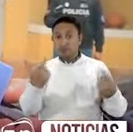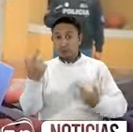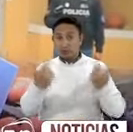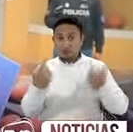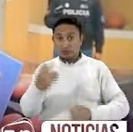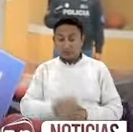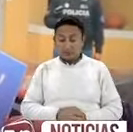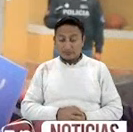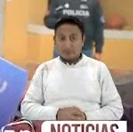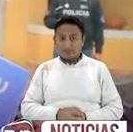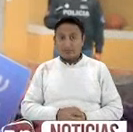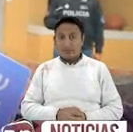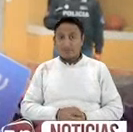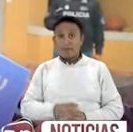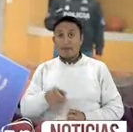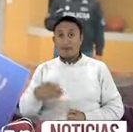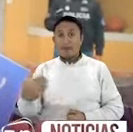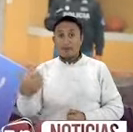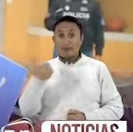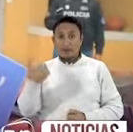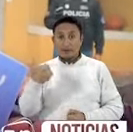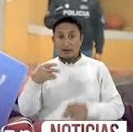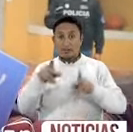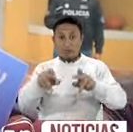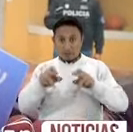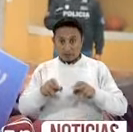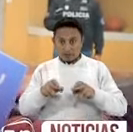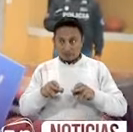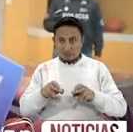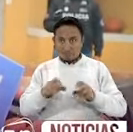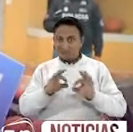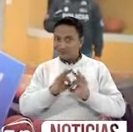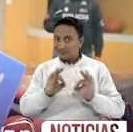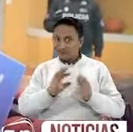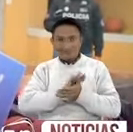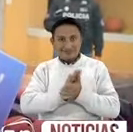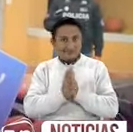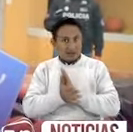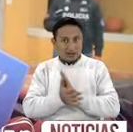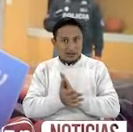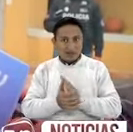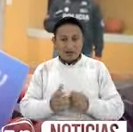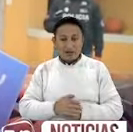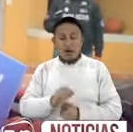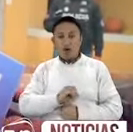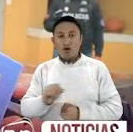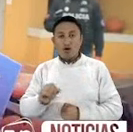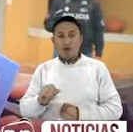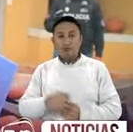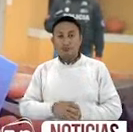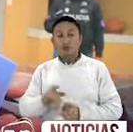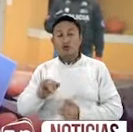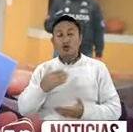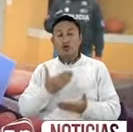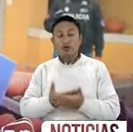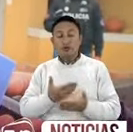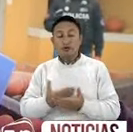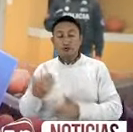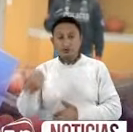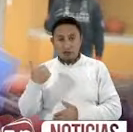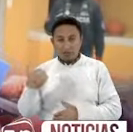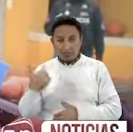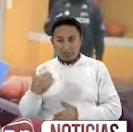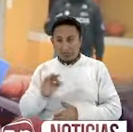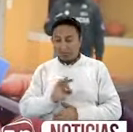encontradas tienen permiso y tampoco se ha podido justificar su